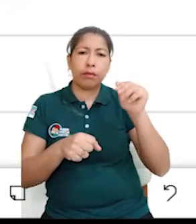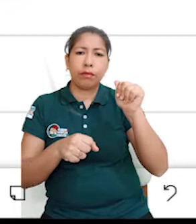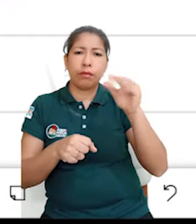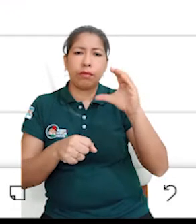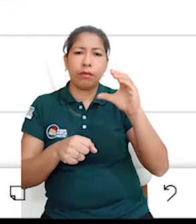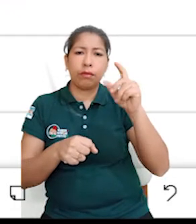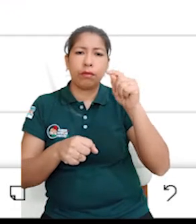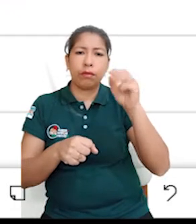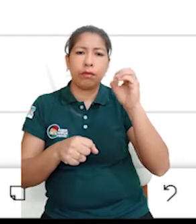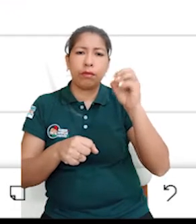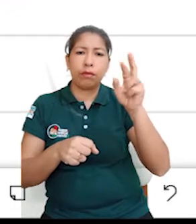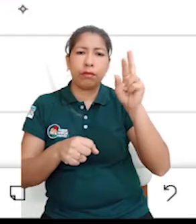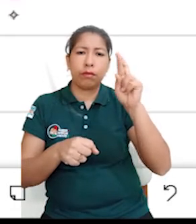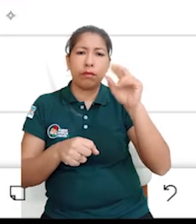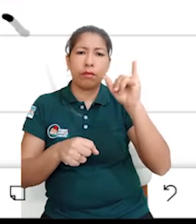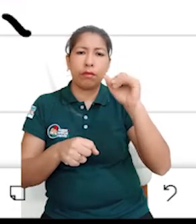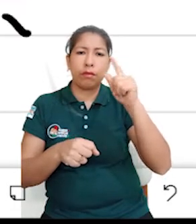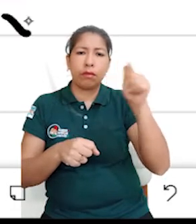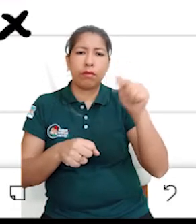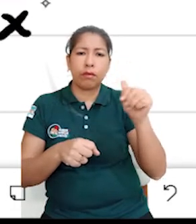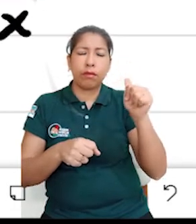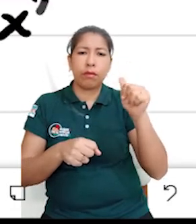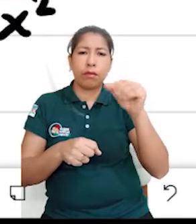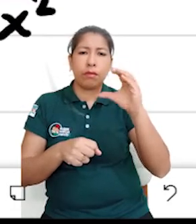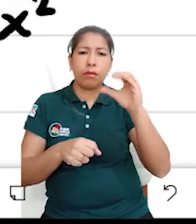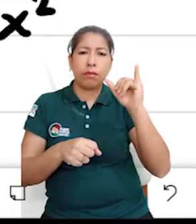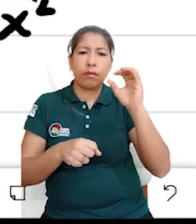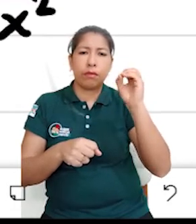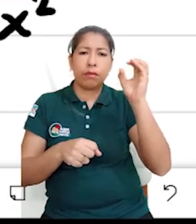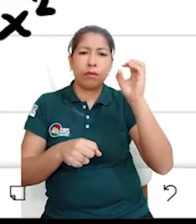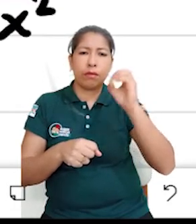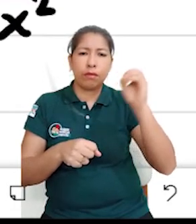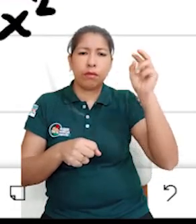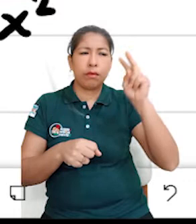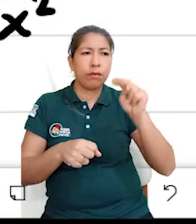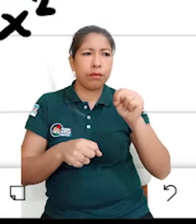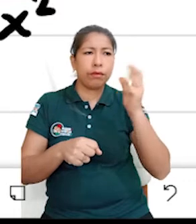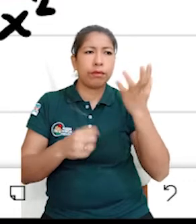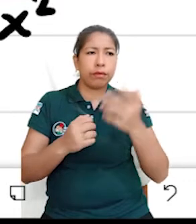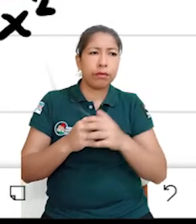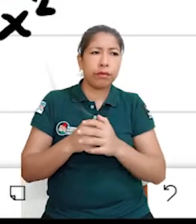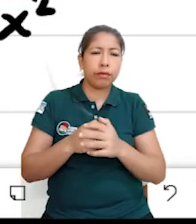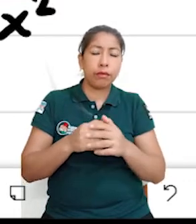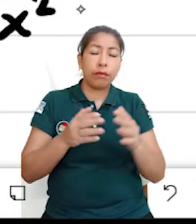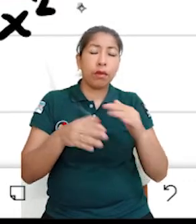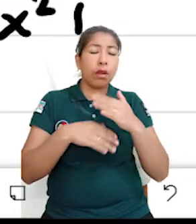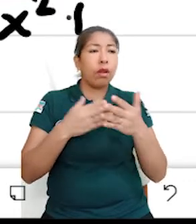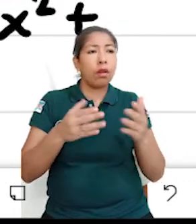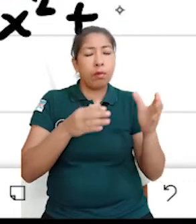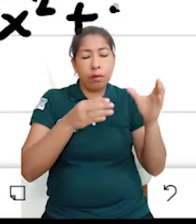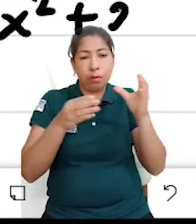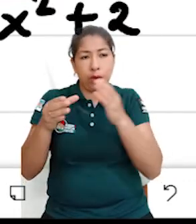Vamos a primero pasar los términos al primer miembro. Tenemos x cuadrado, el término en x que es negativo pasa